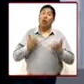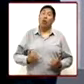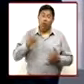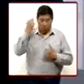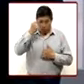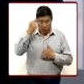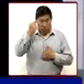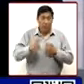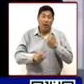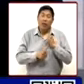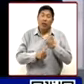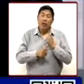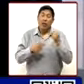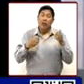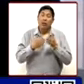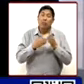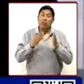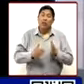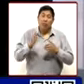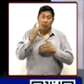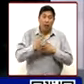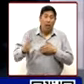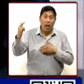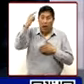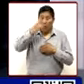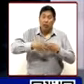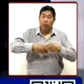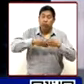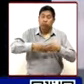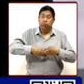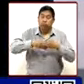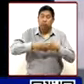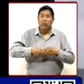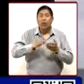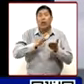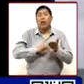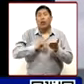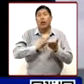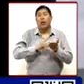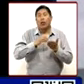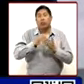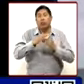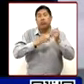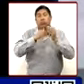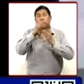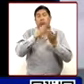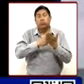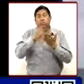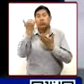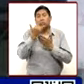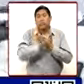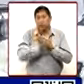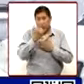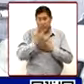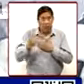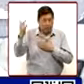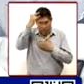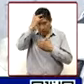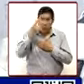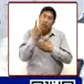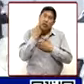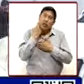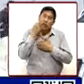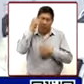gobierno y dirigentes vecinales del Alto firmaron acuerdos sobre proyectos pendientes en esa ciudad. En los últimos